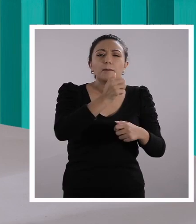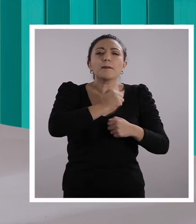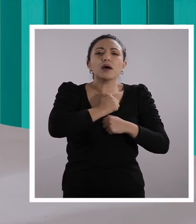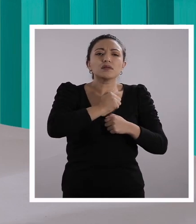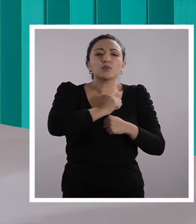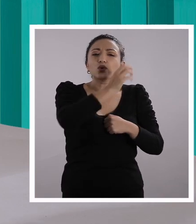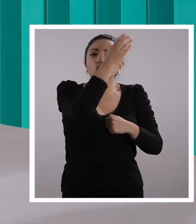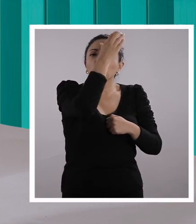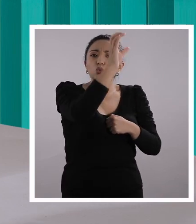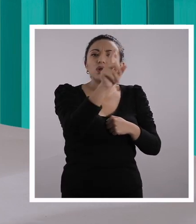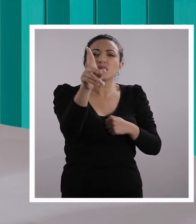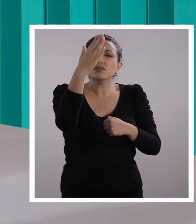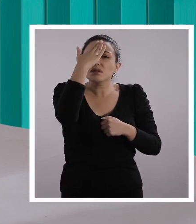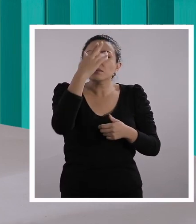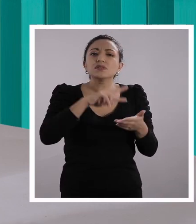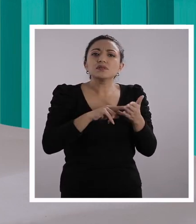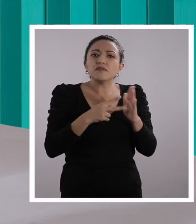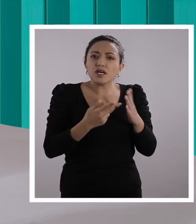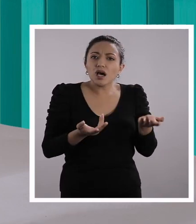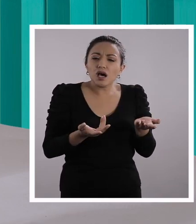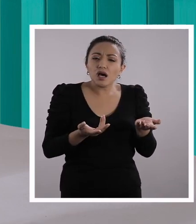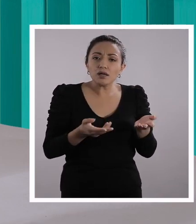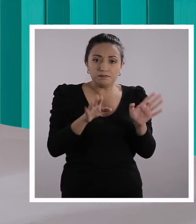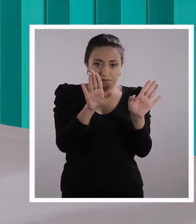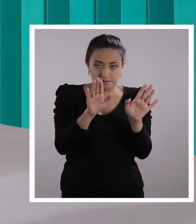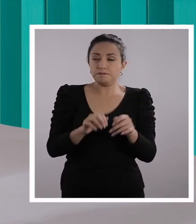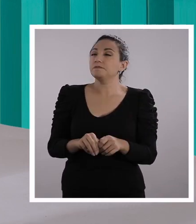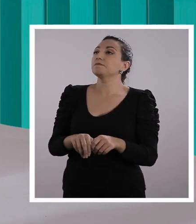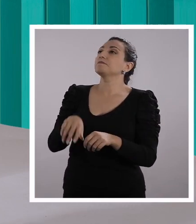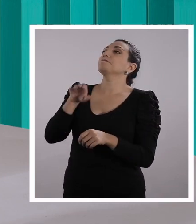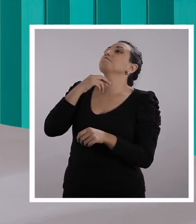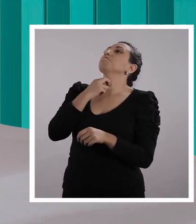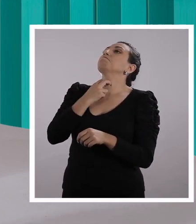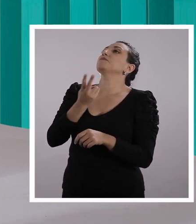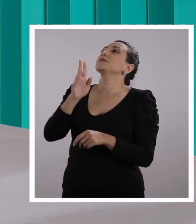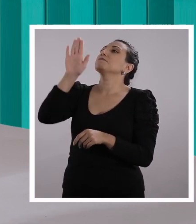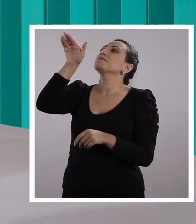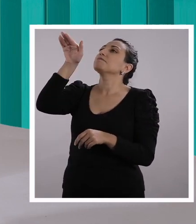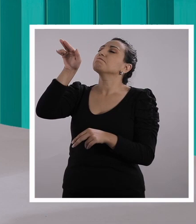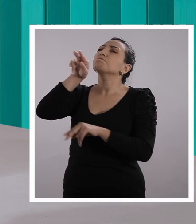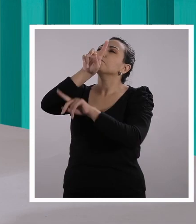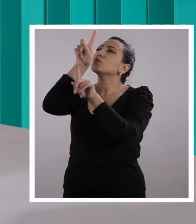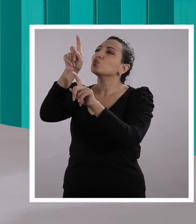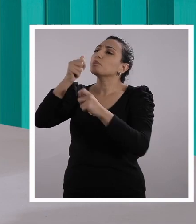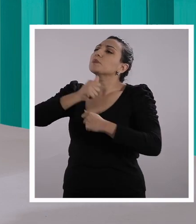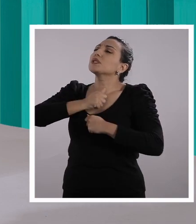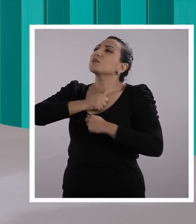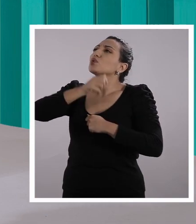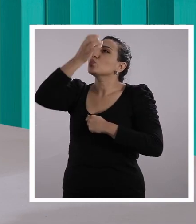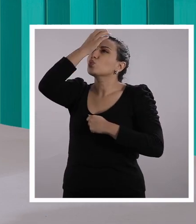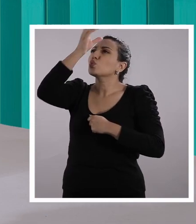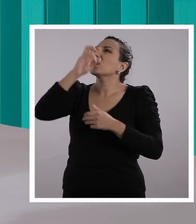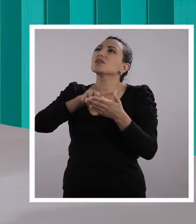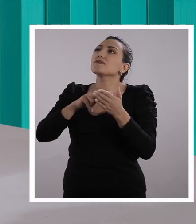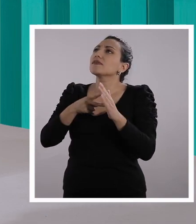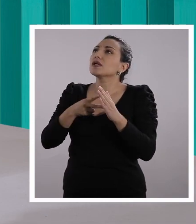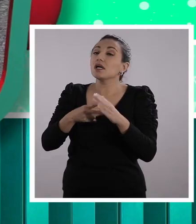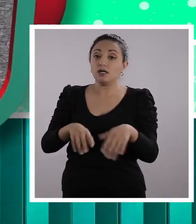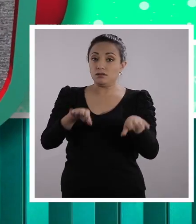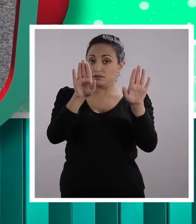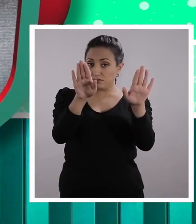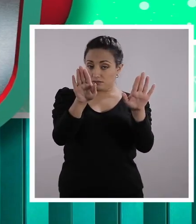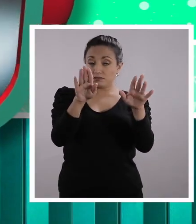escucha la palabra cultural a que lo relaciona preguntamos la webster cake puede usted que significa el patrimonio